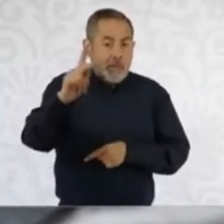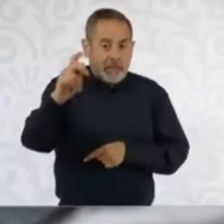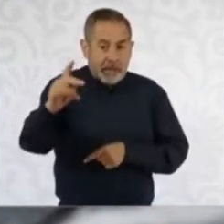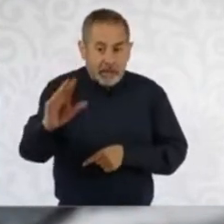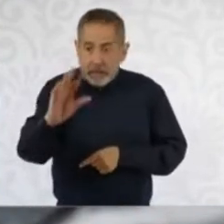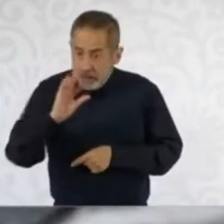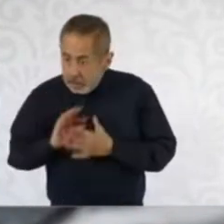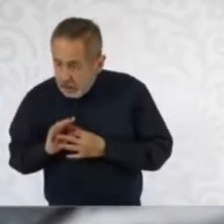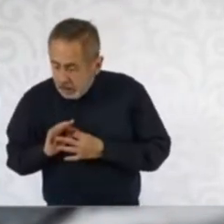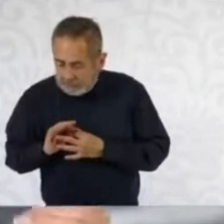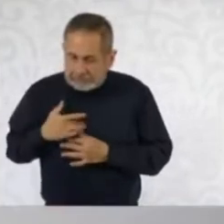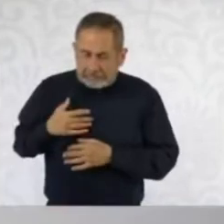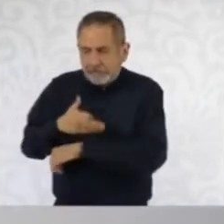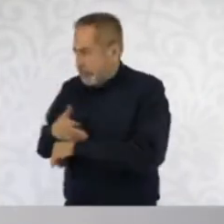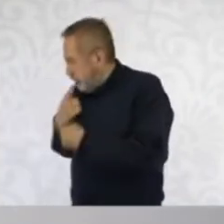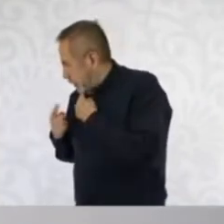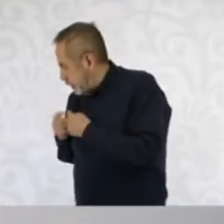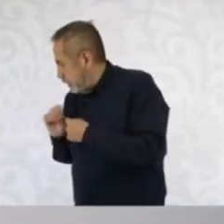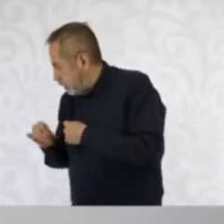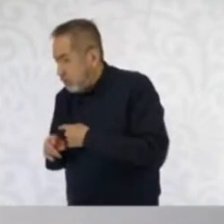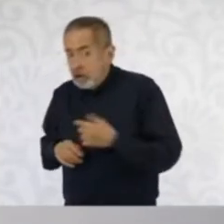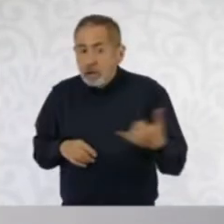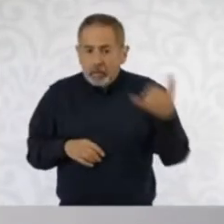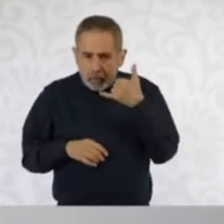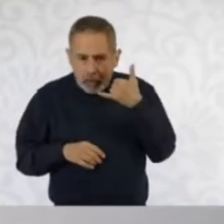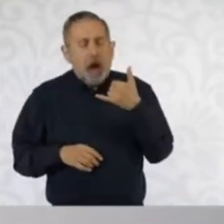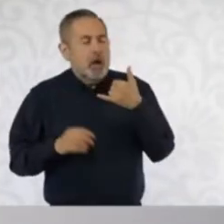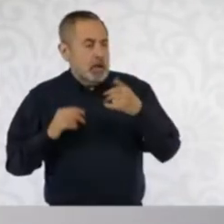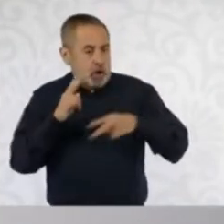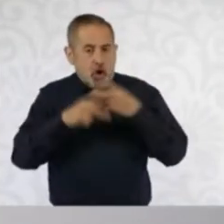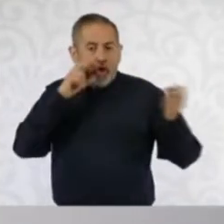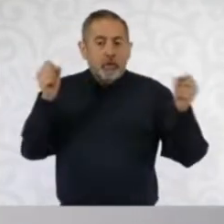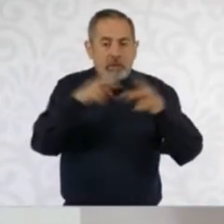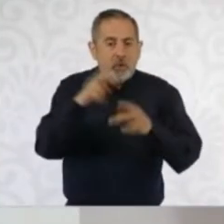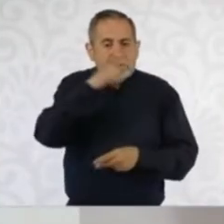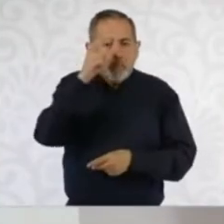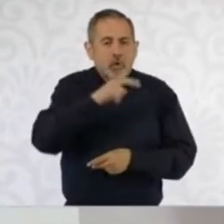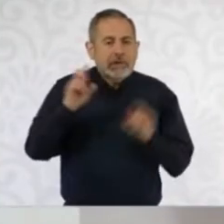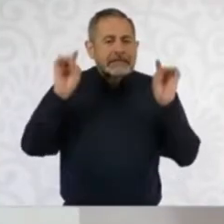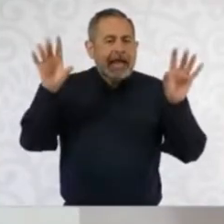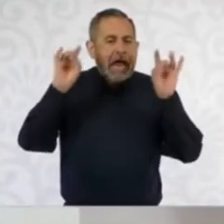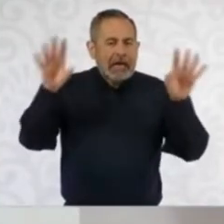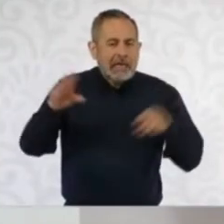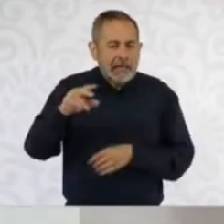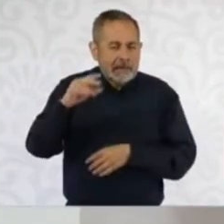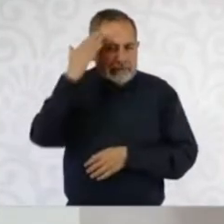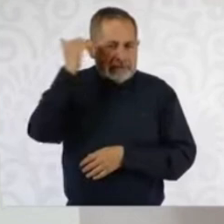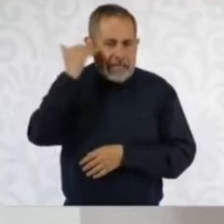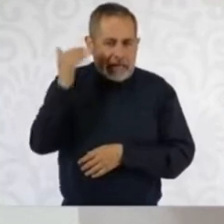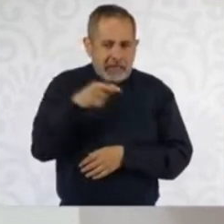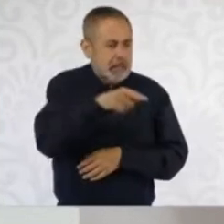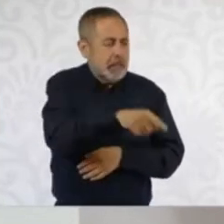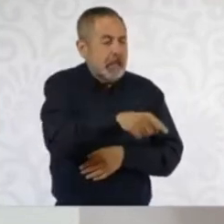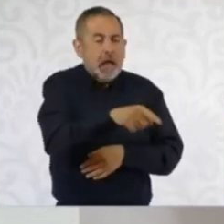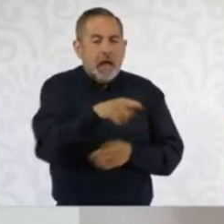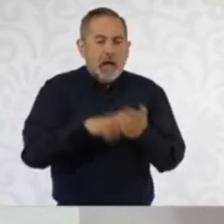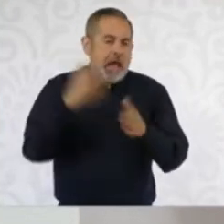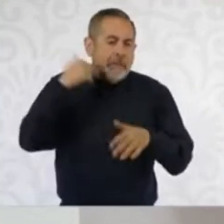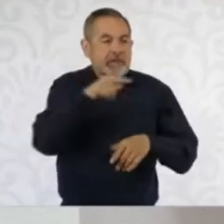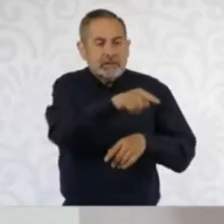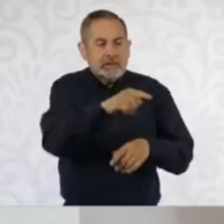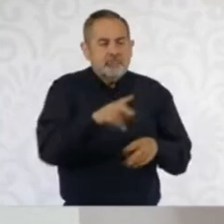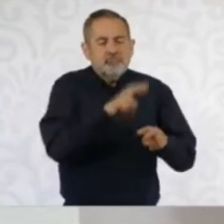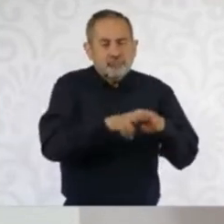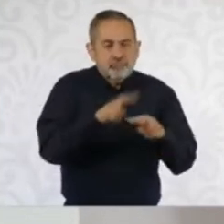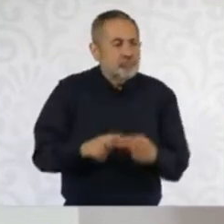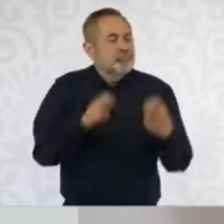sí. Y entonces me llamó por teléfono y nos vimos en el Sanborns de San Ángel. Ahí acostumbraba a veces estar. Y